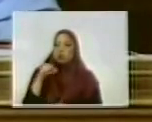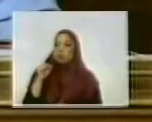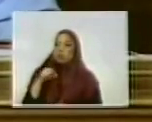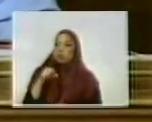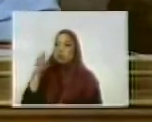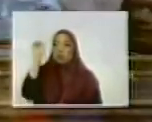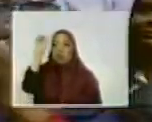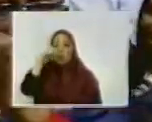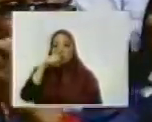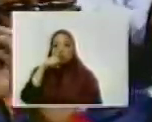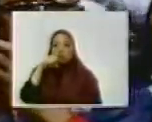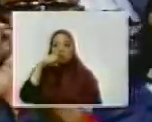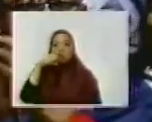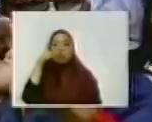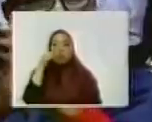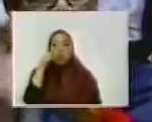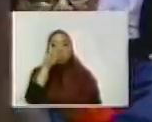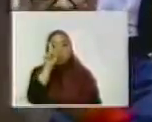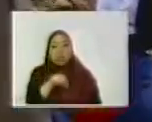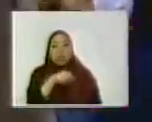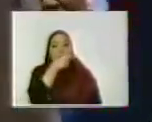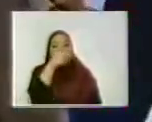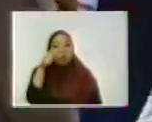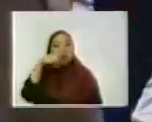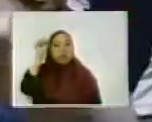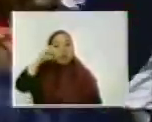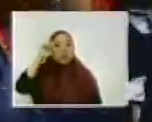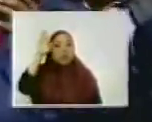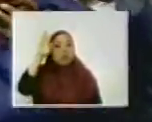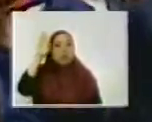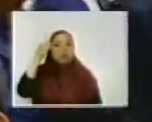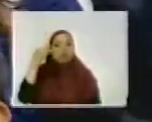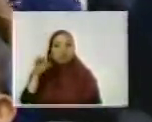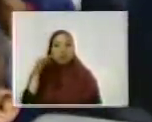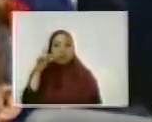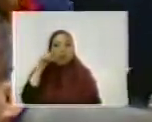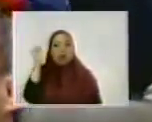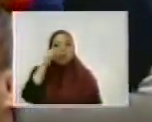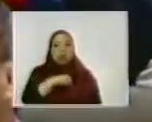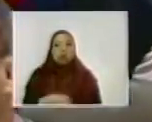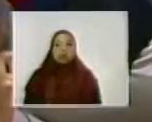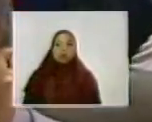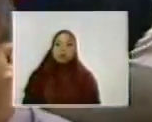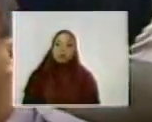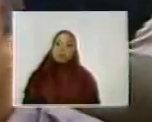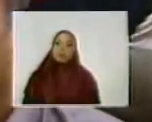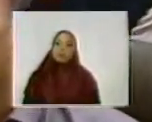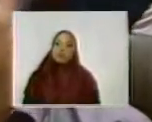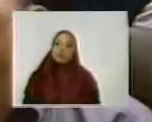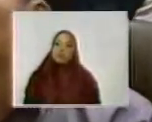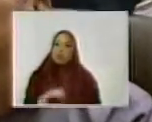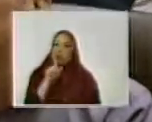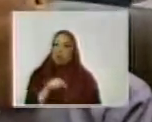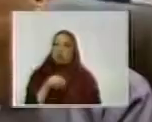de acuerdo a hacerlo con la señal de costumbre. Aprobado. Y se me está